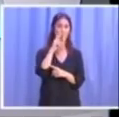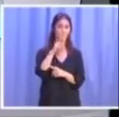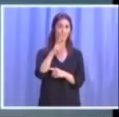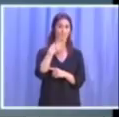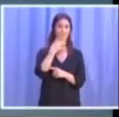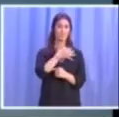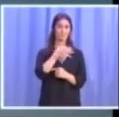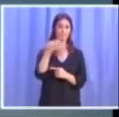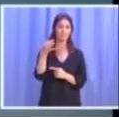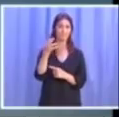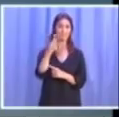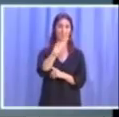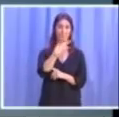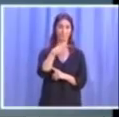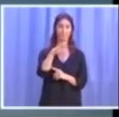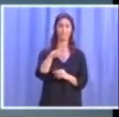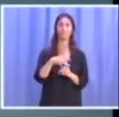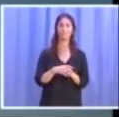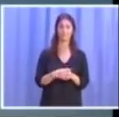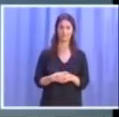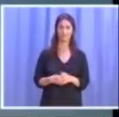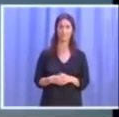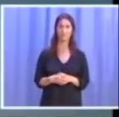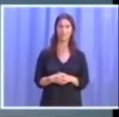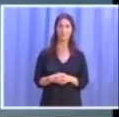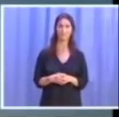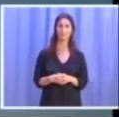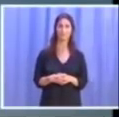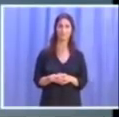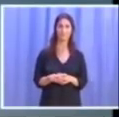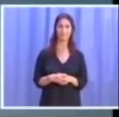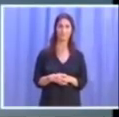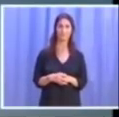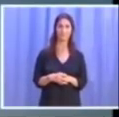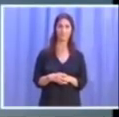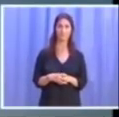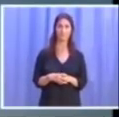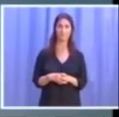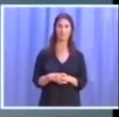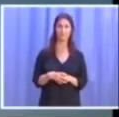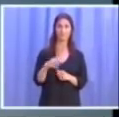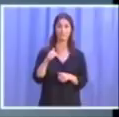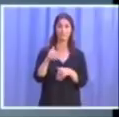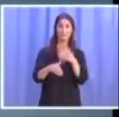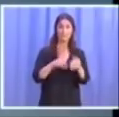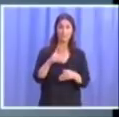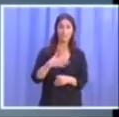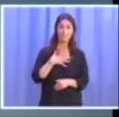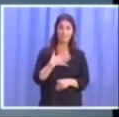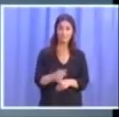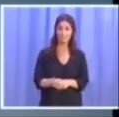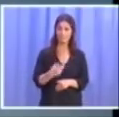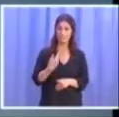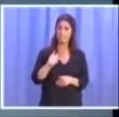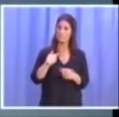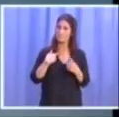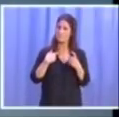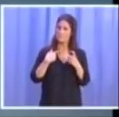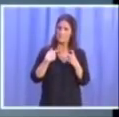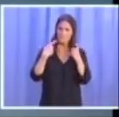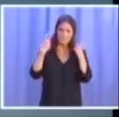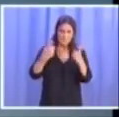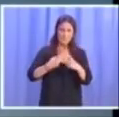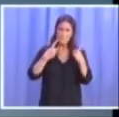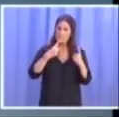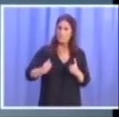perfectamente, la cámara 3 también, esa es su cámara, pues cuando usted quiera, su minuto. En estas elecciones municipales nos estamos jugando mucho. Son